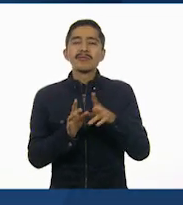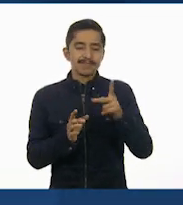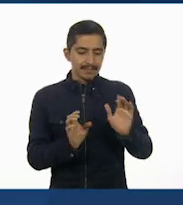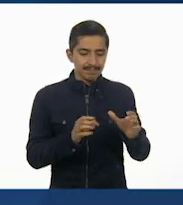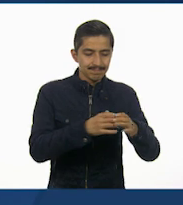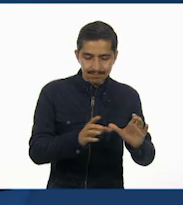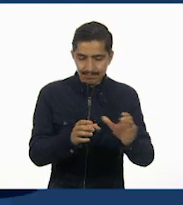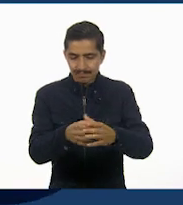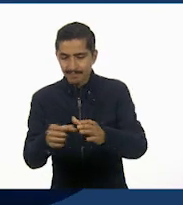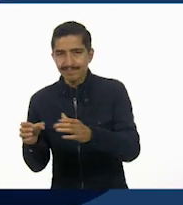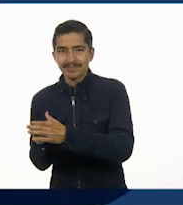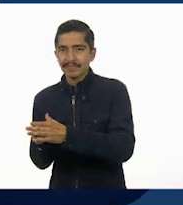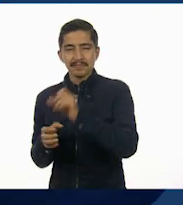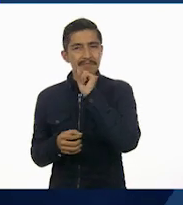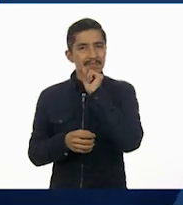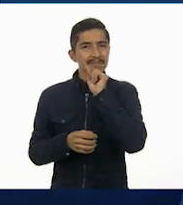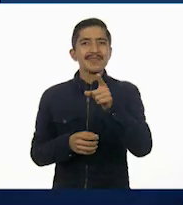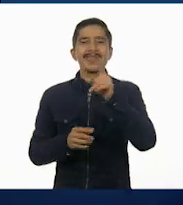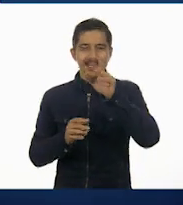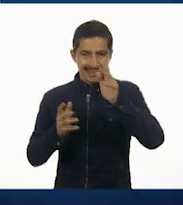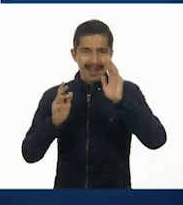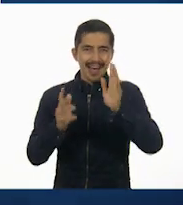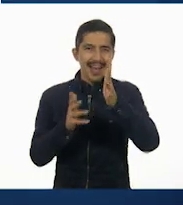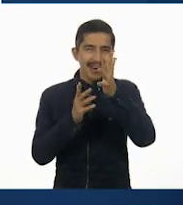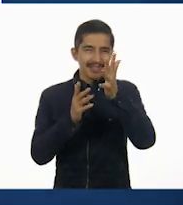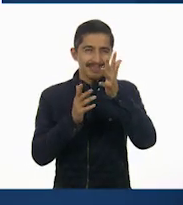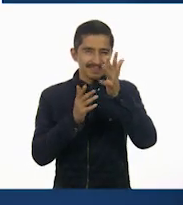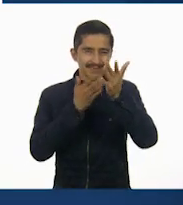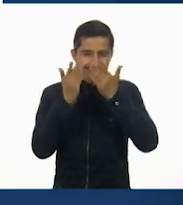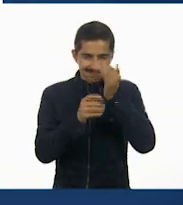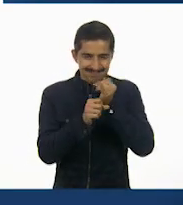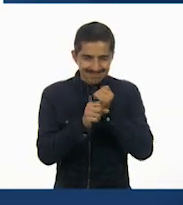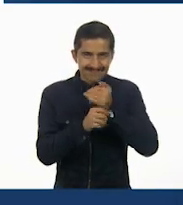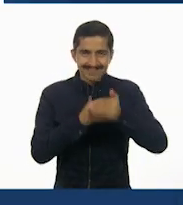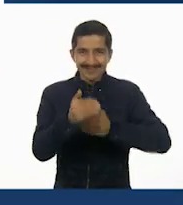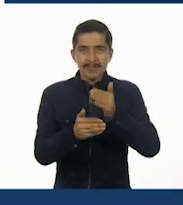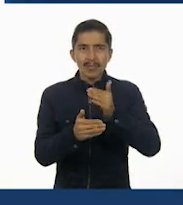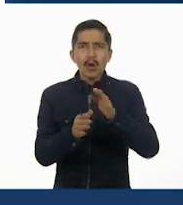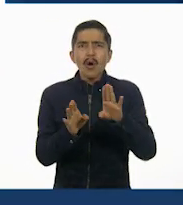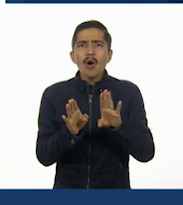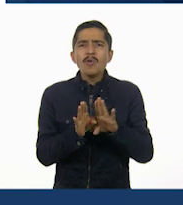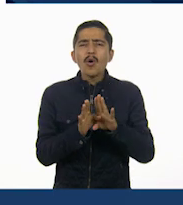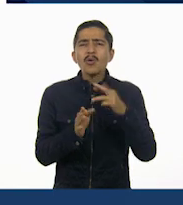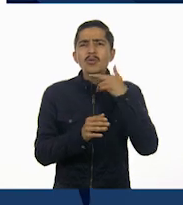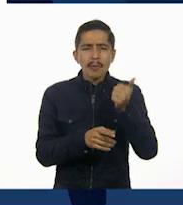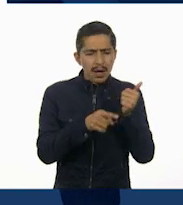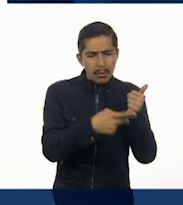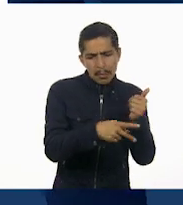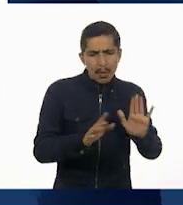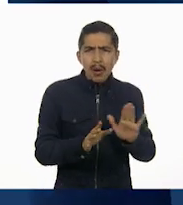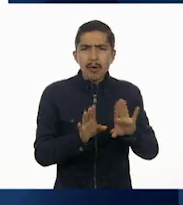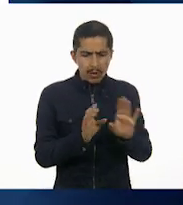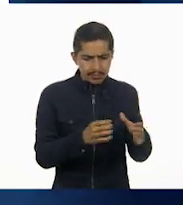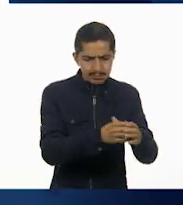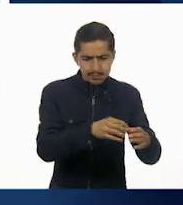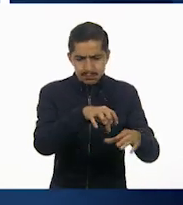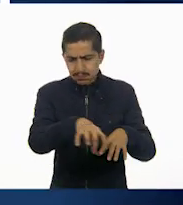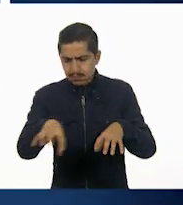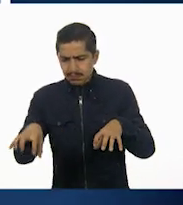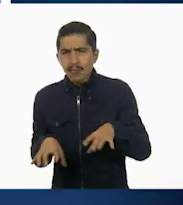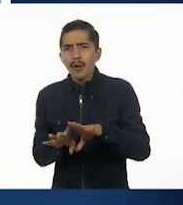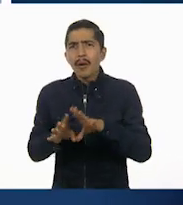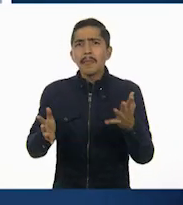Al igual que las civilizaciones que ya hemos estudiado. ¿Y cómo era la división de clases para los romanos? Pues, de acuerdo con